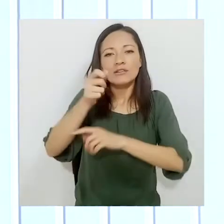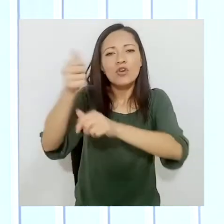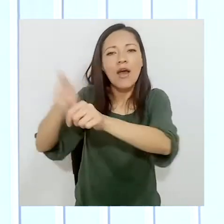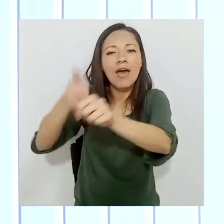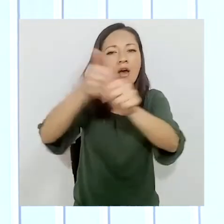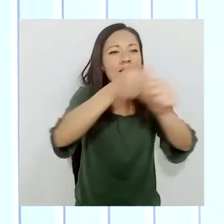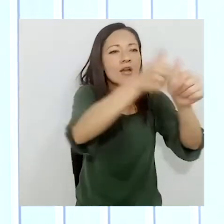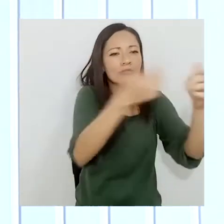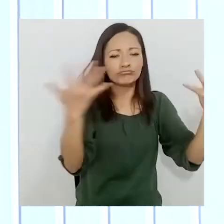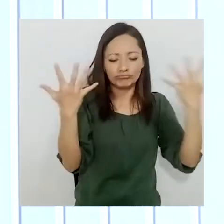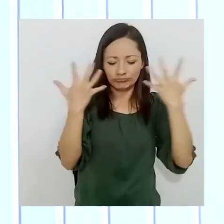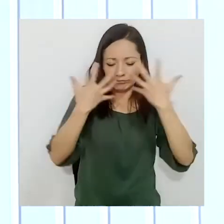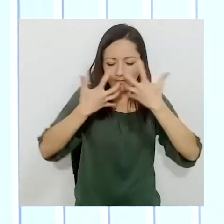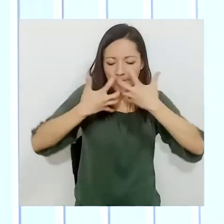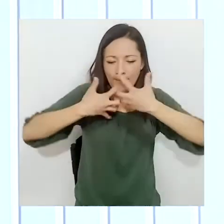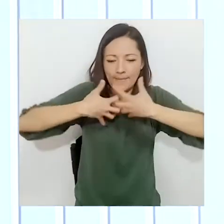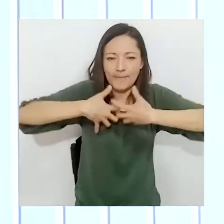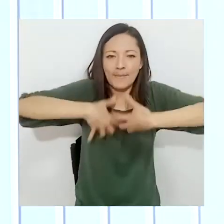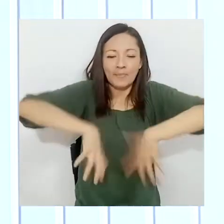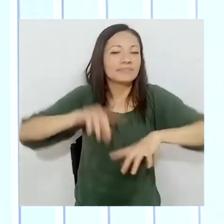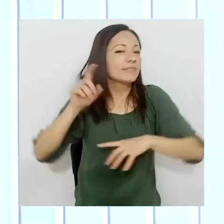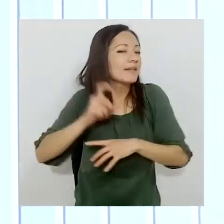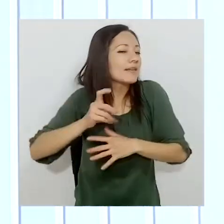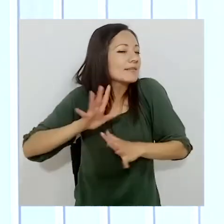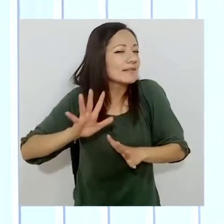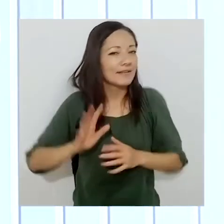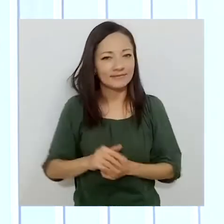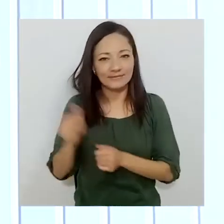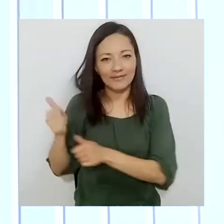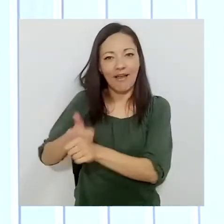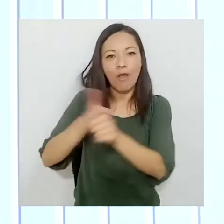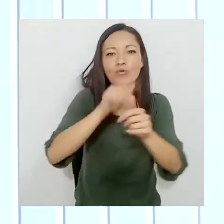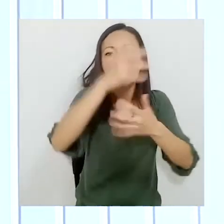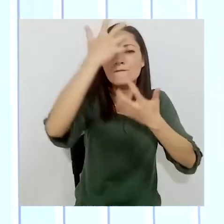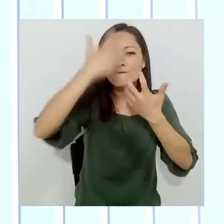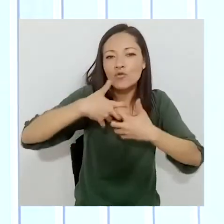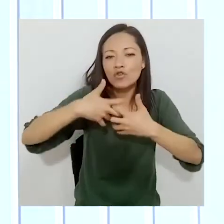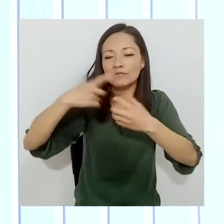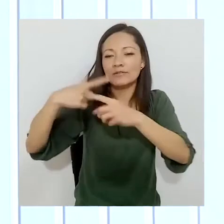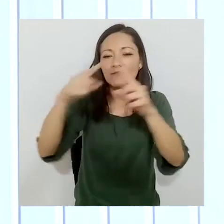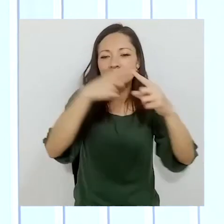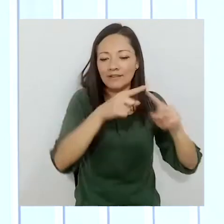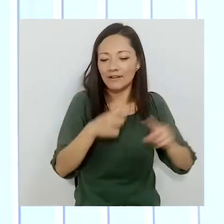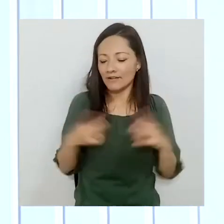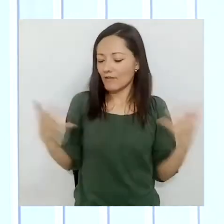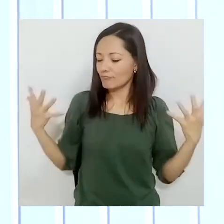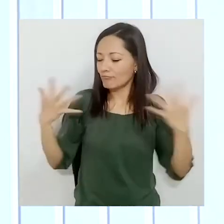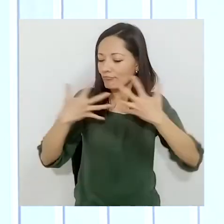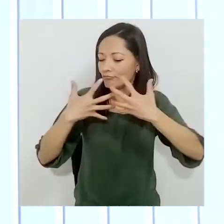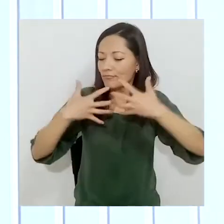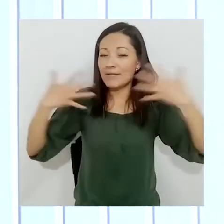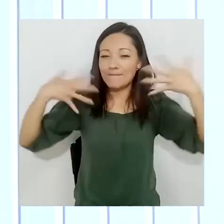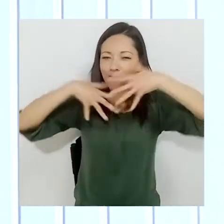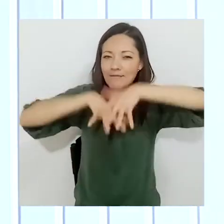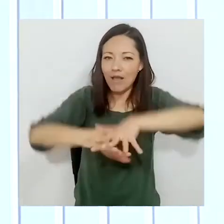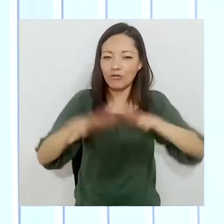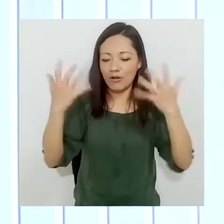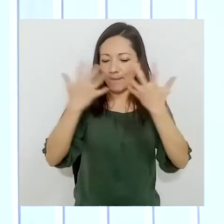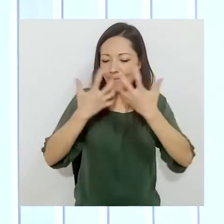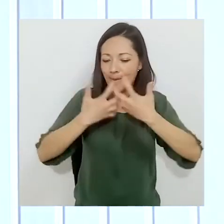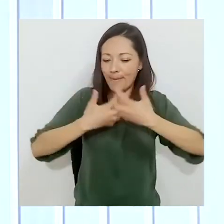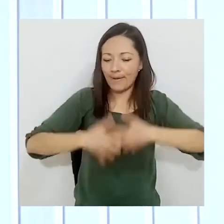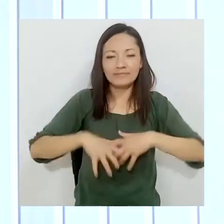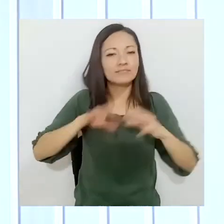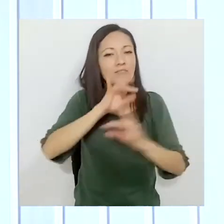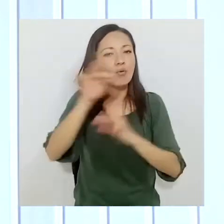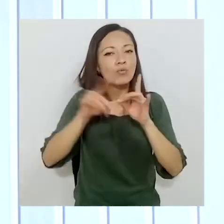sonido salga preclaro, limpio, contundente, que usted esté ahí listo para cumplir su propósito en este